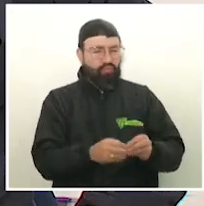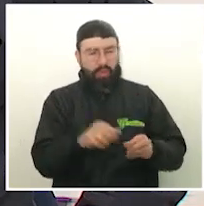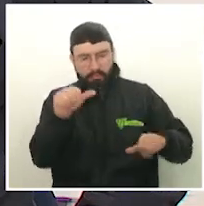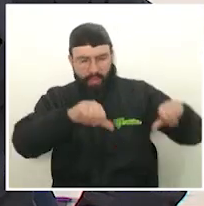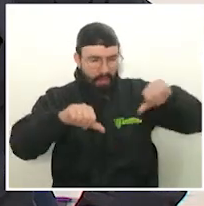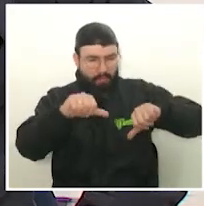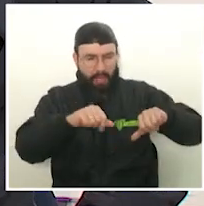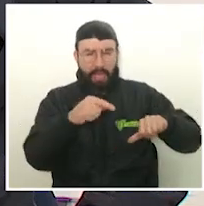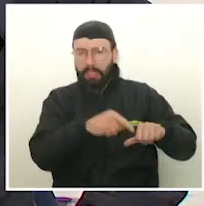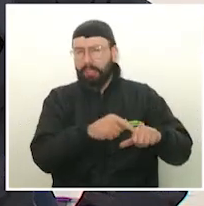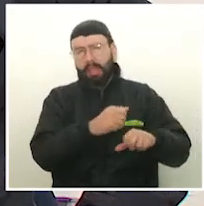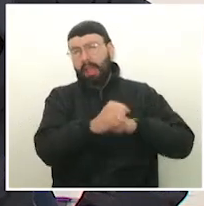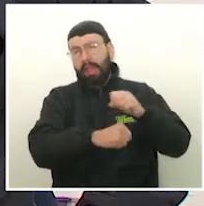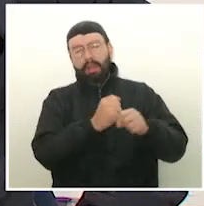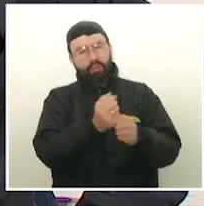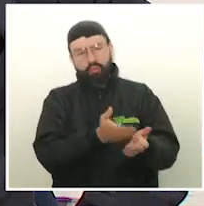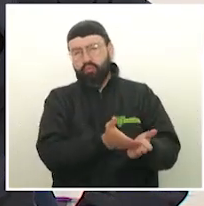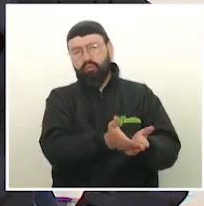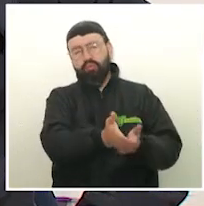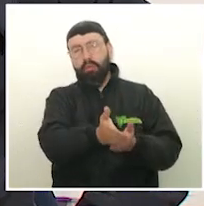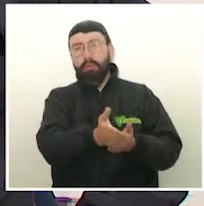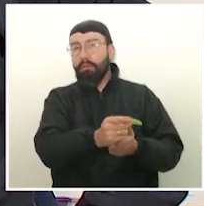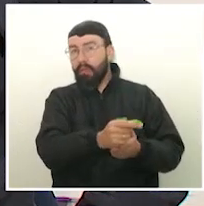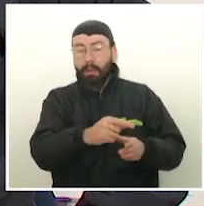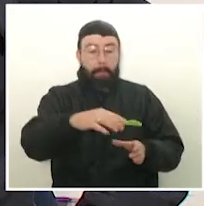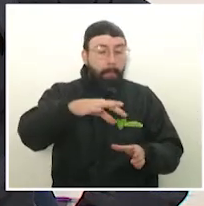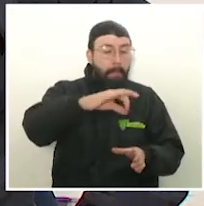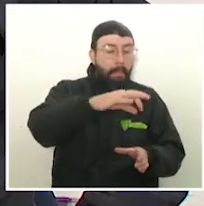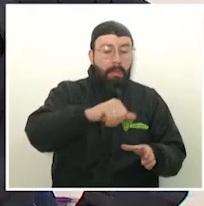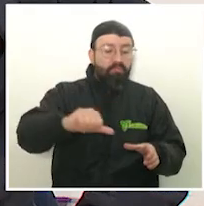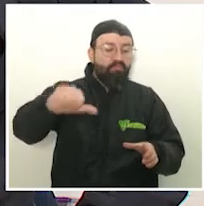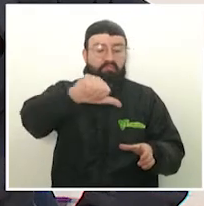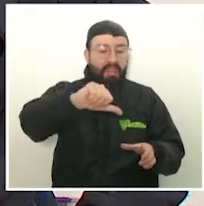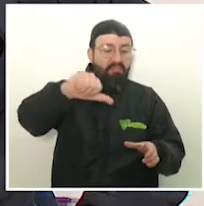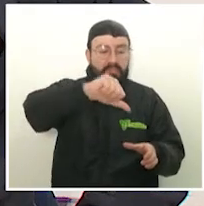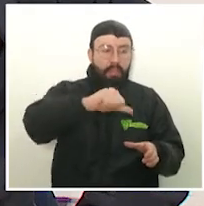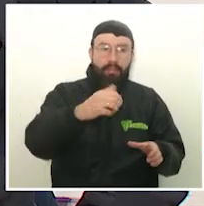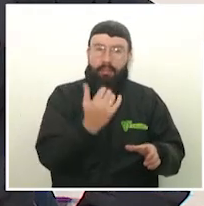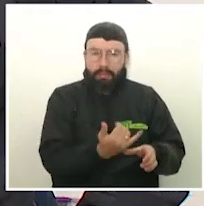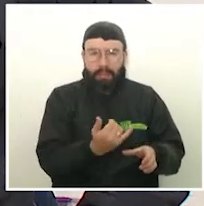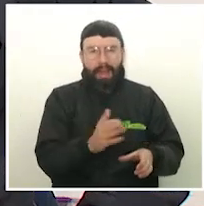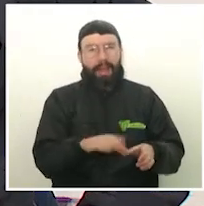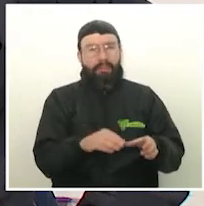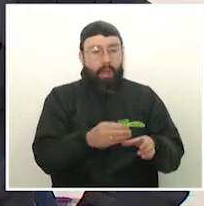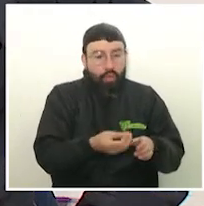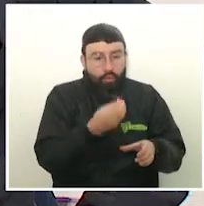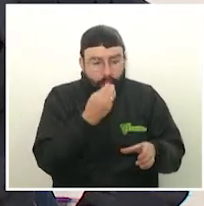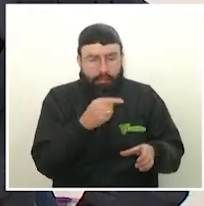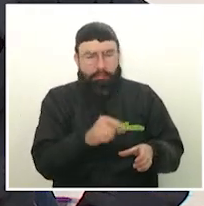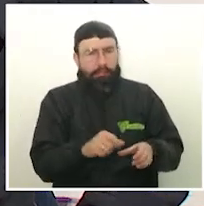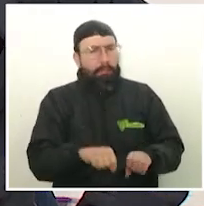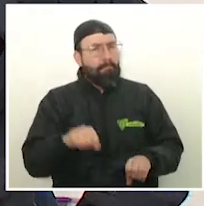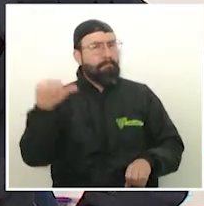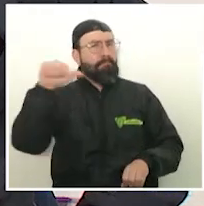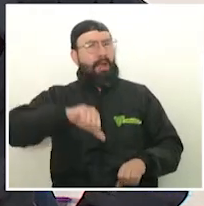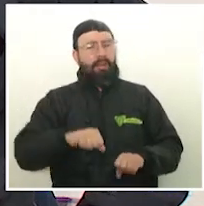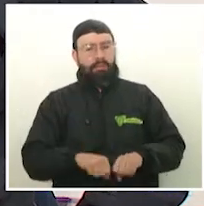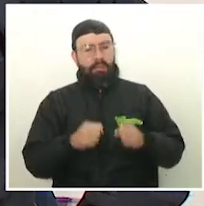le agregan en algunos casos sustancias que son supremamente nocivas para nuestra salud y son